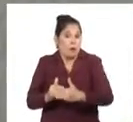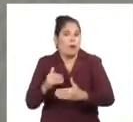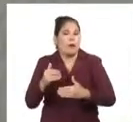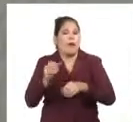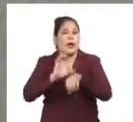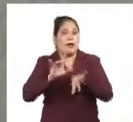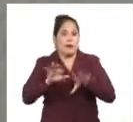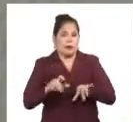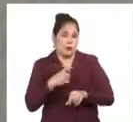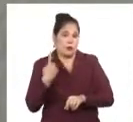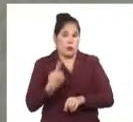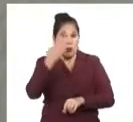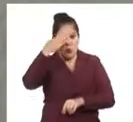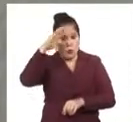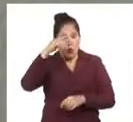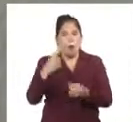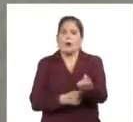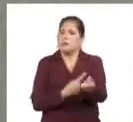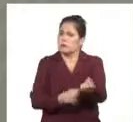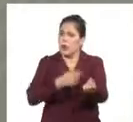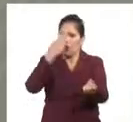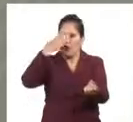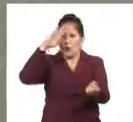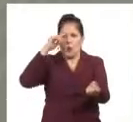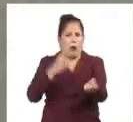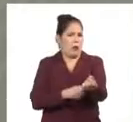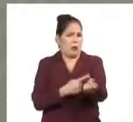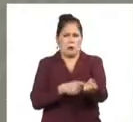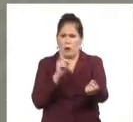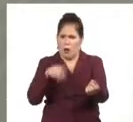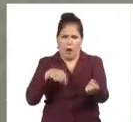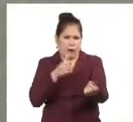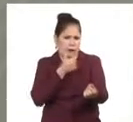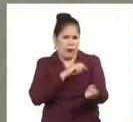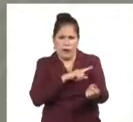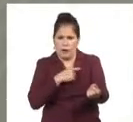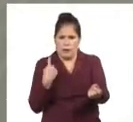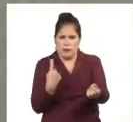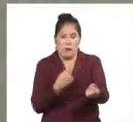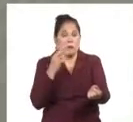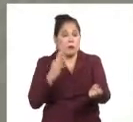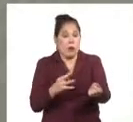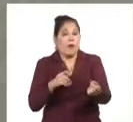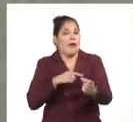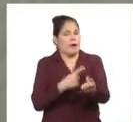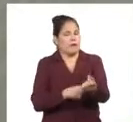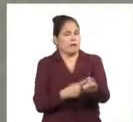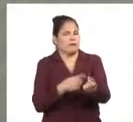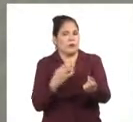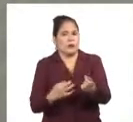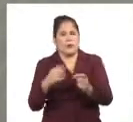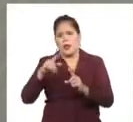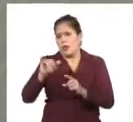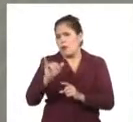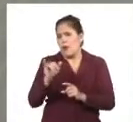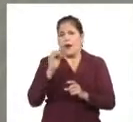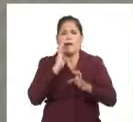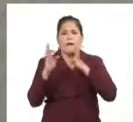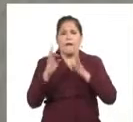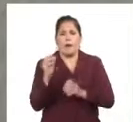llevado a que los usuarios cubanos se adapten a los nuevos códigos de estas plataformas, razón por la que están familiarizados con términos como fake